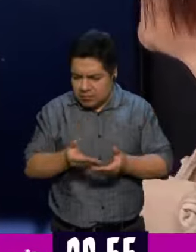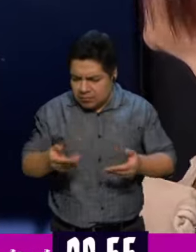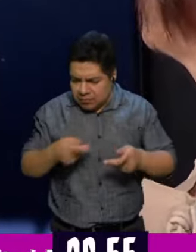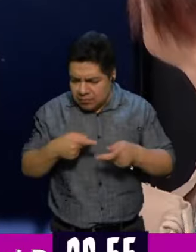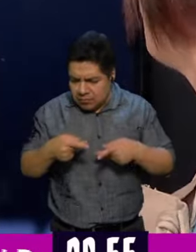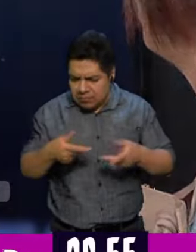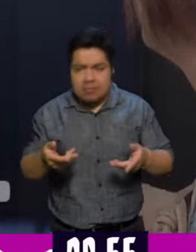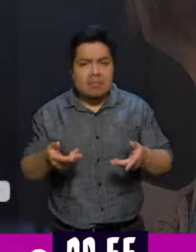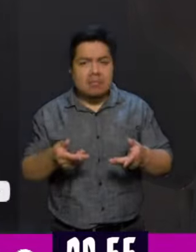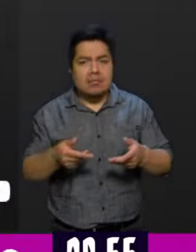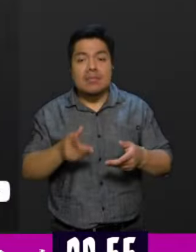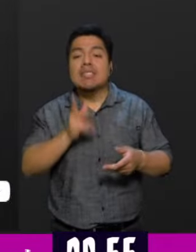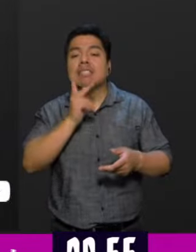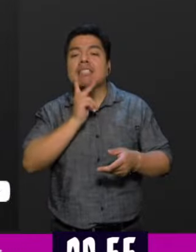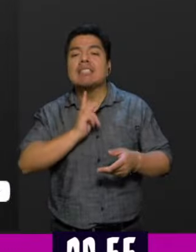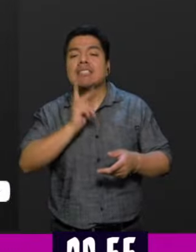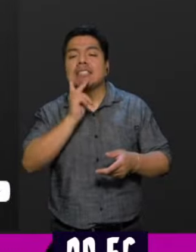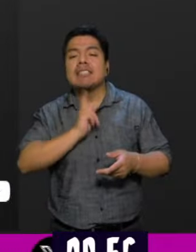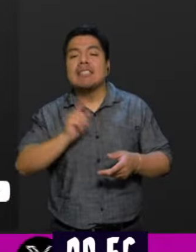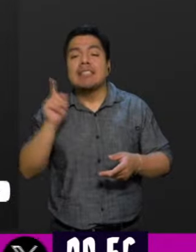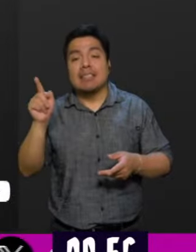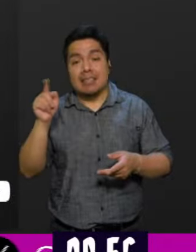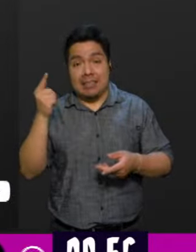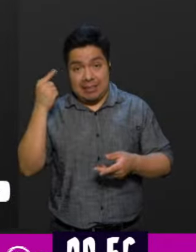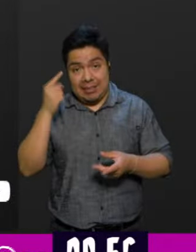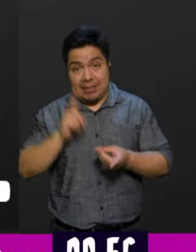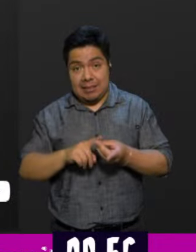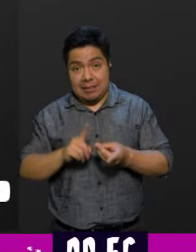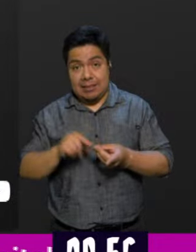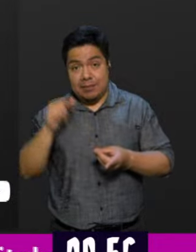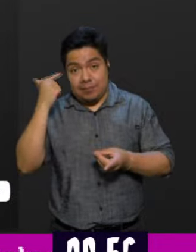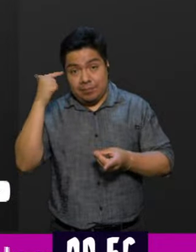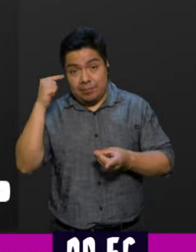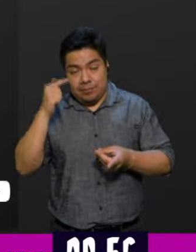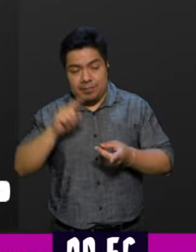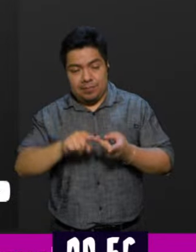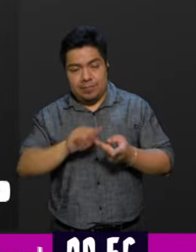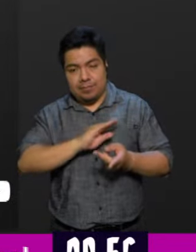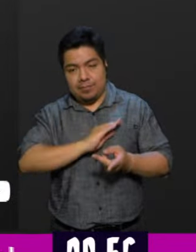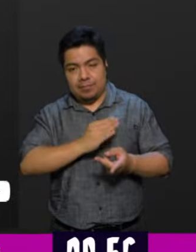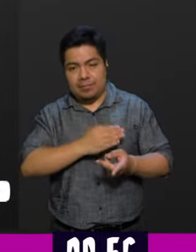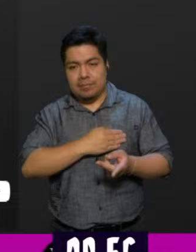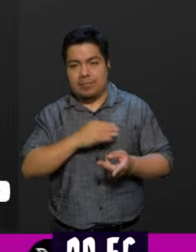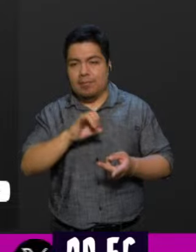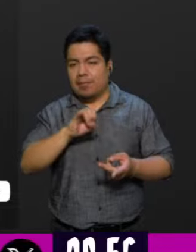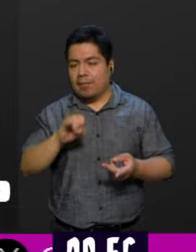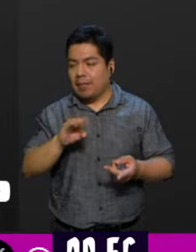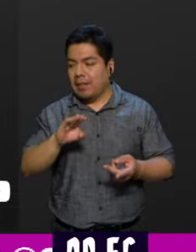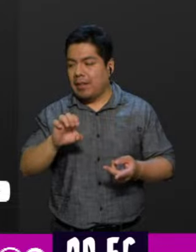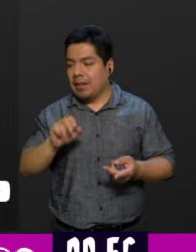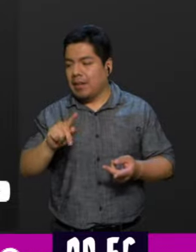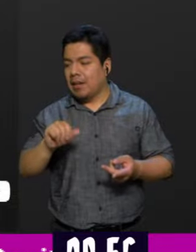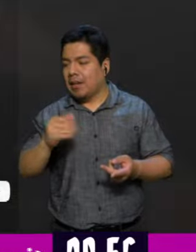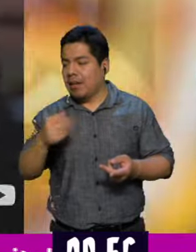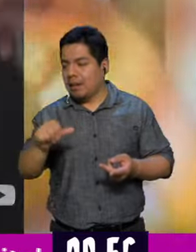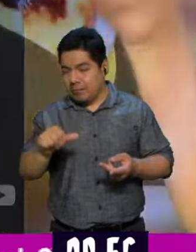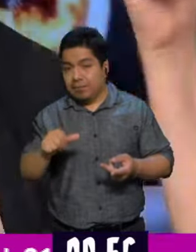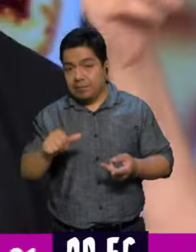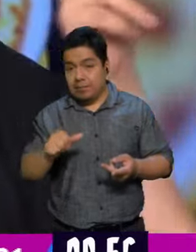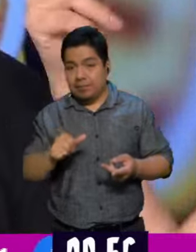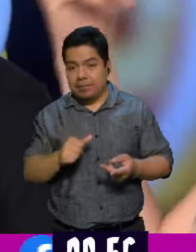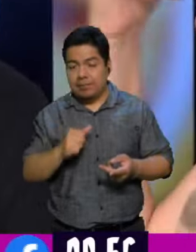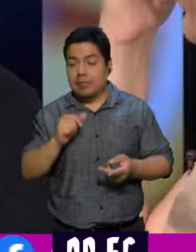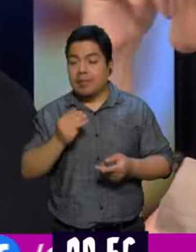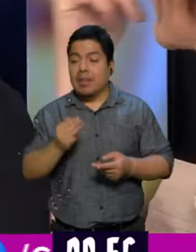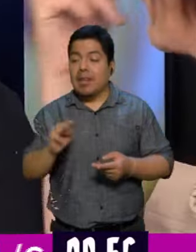Hoy traemos un postre que es de Guadalajara, con influencia española, se llama jericaya. Suena espectacular. La jericaya de